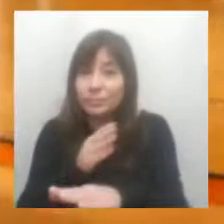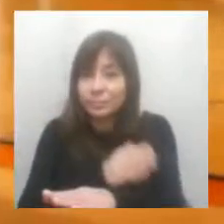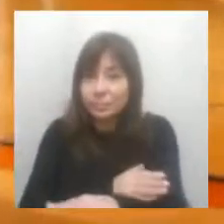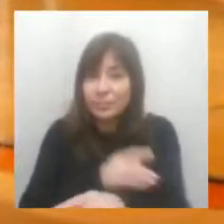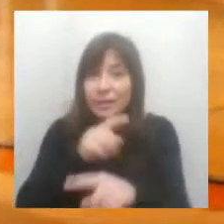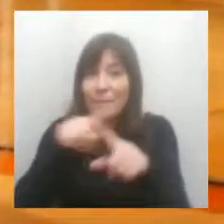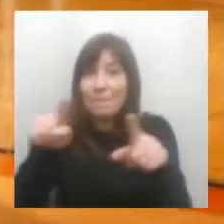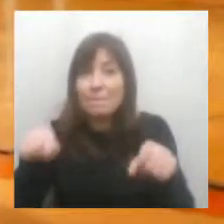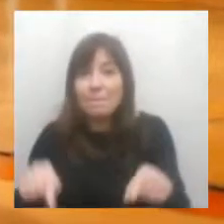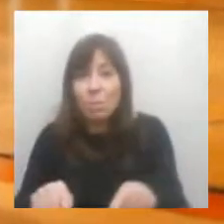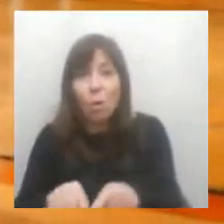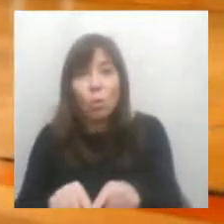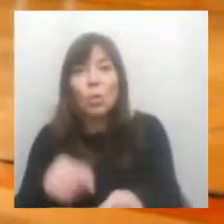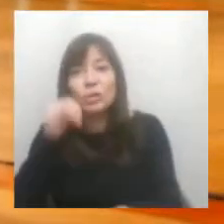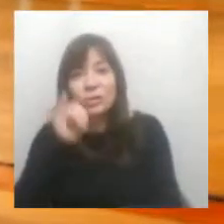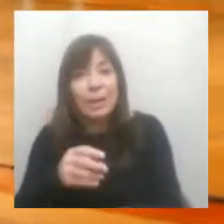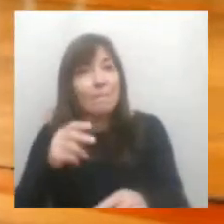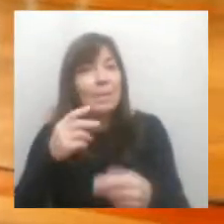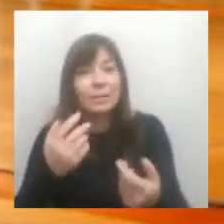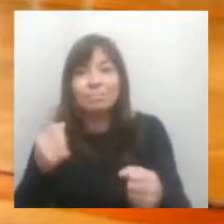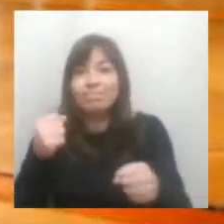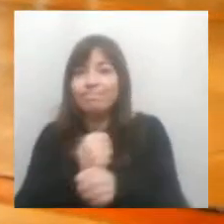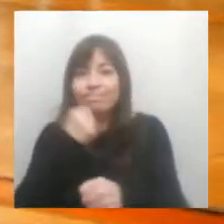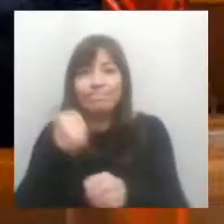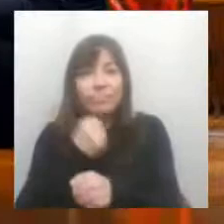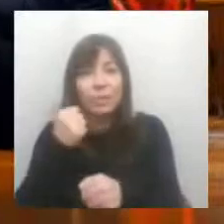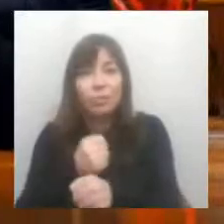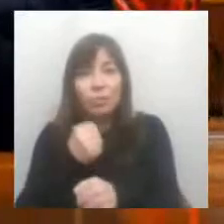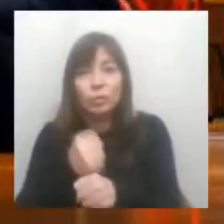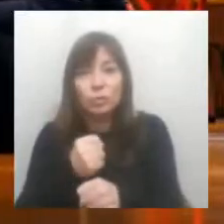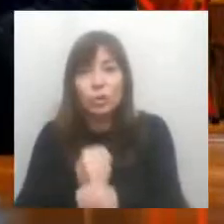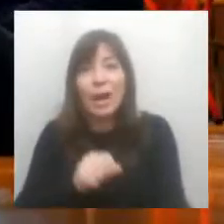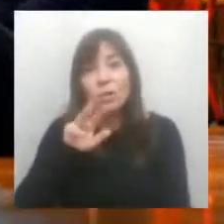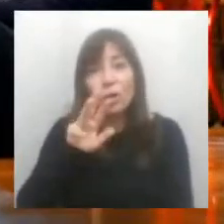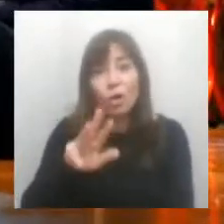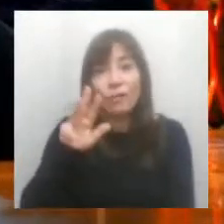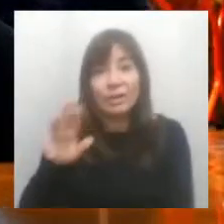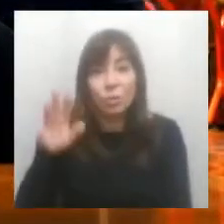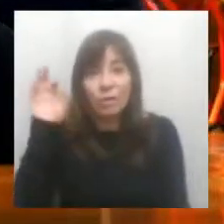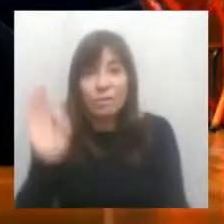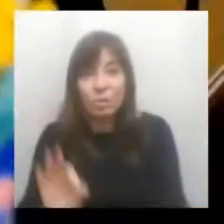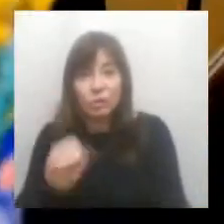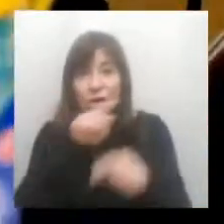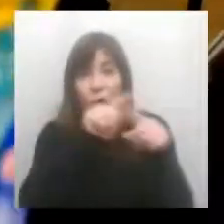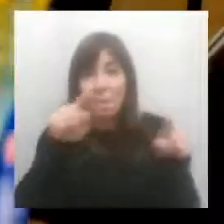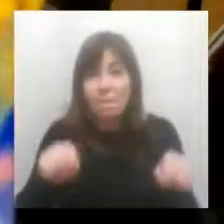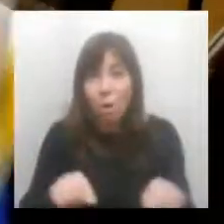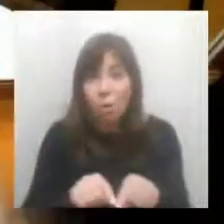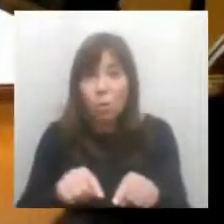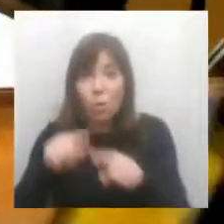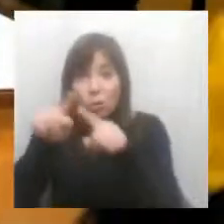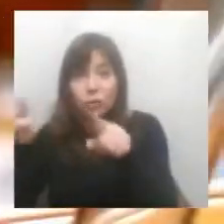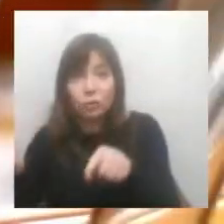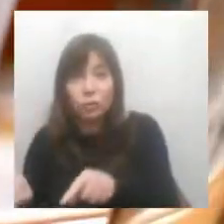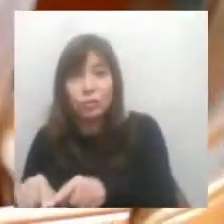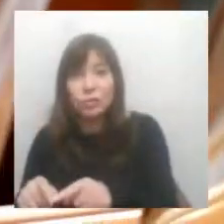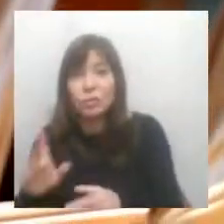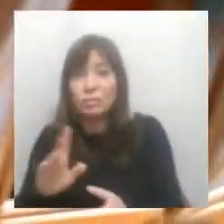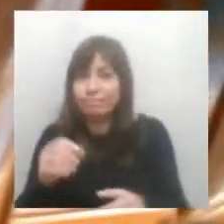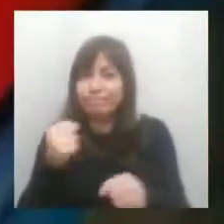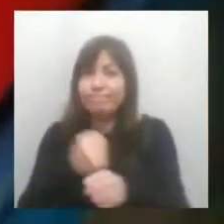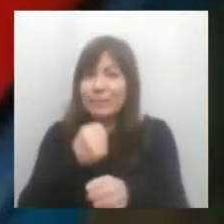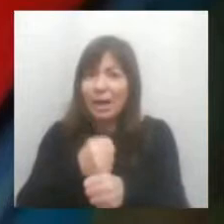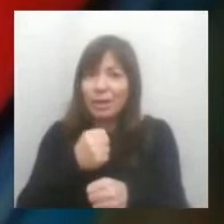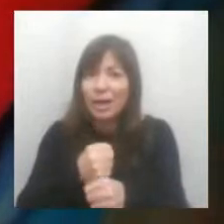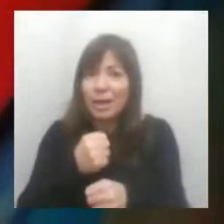siempre operativos. La meta del equipo de exhibiciones es tener el 99% de los módulos operativo, así que es un gran desafío para ellos. Hay un